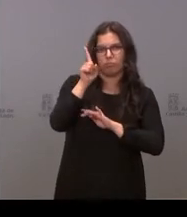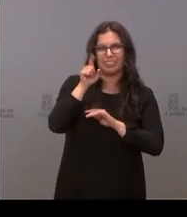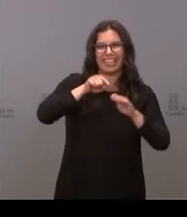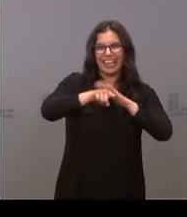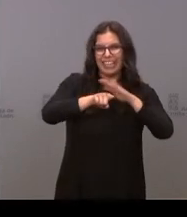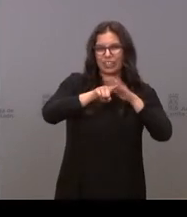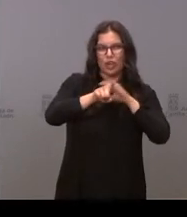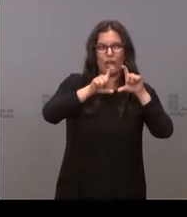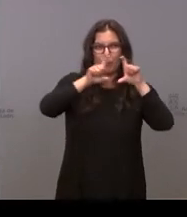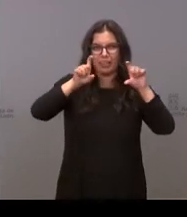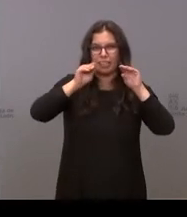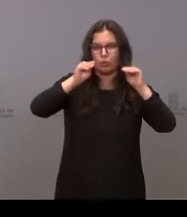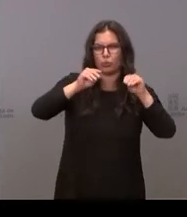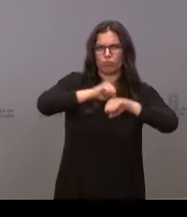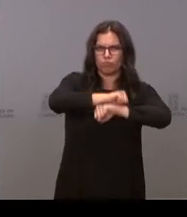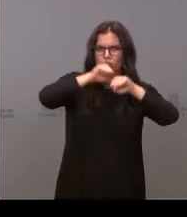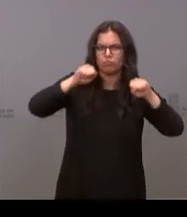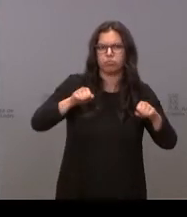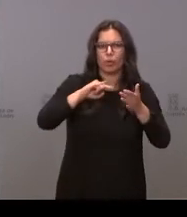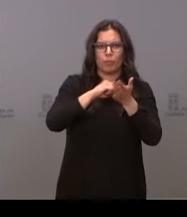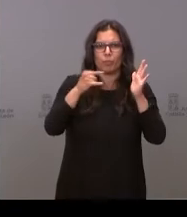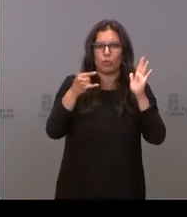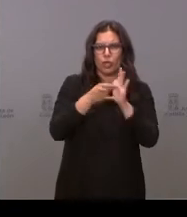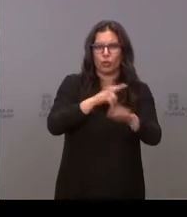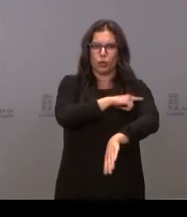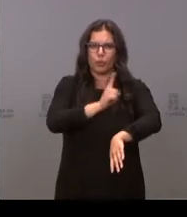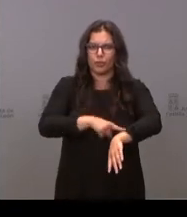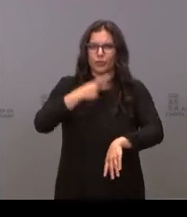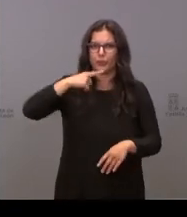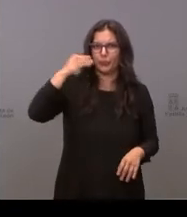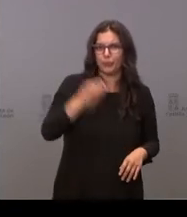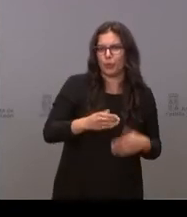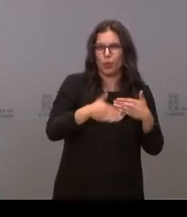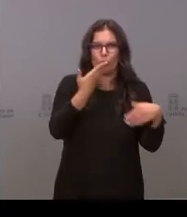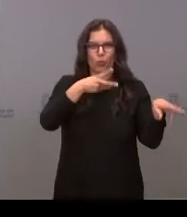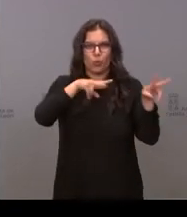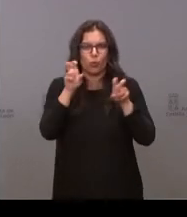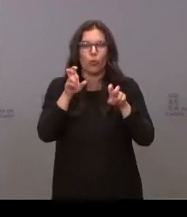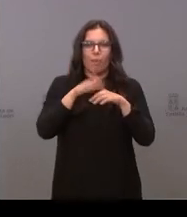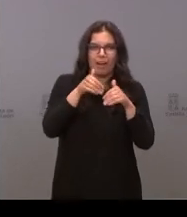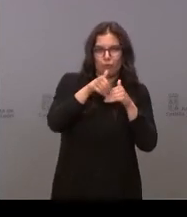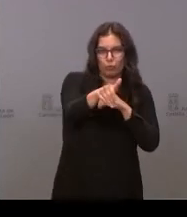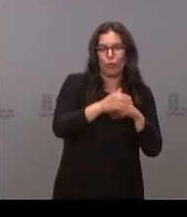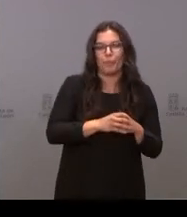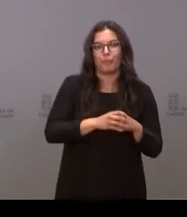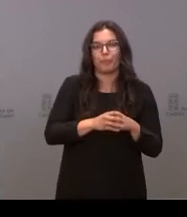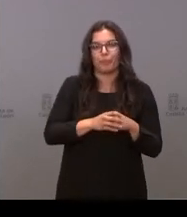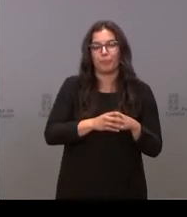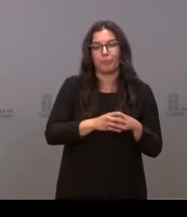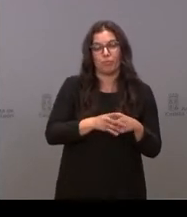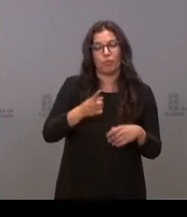gestión empresarial muy sólida, con un proyecto deportivo innovador y de futuro.